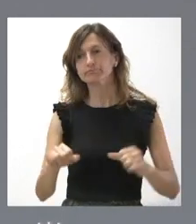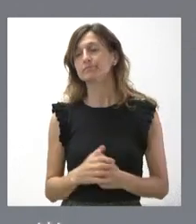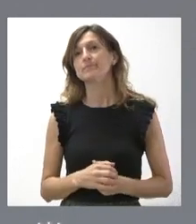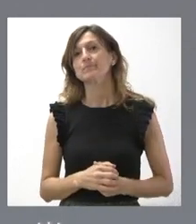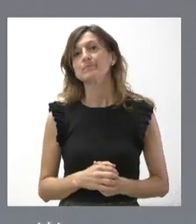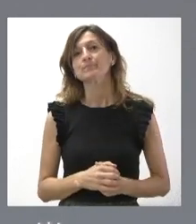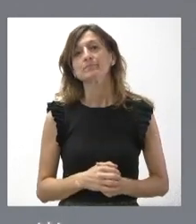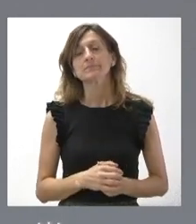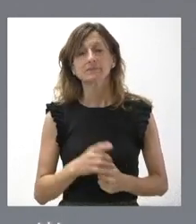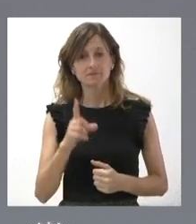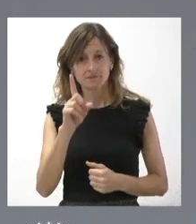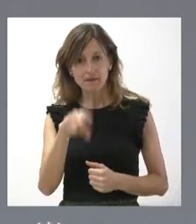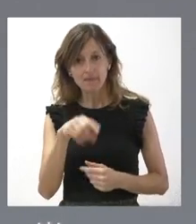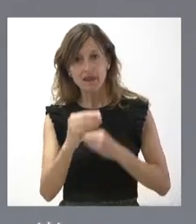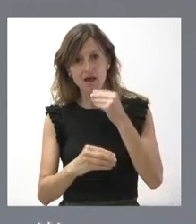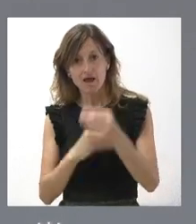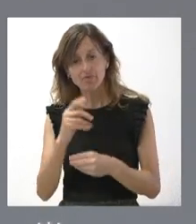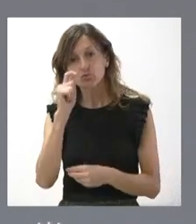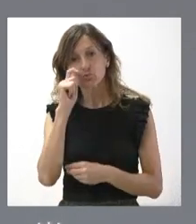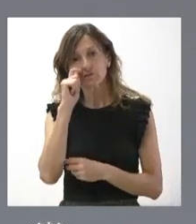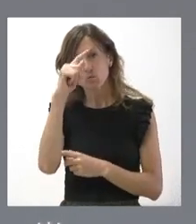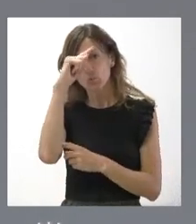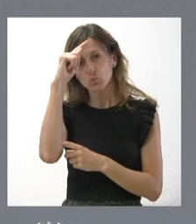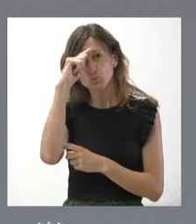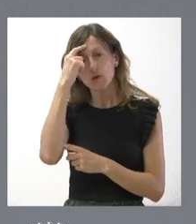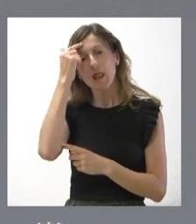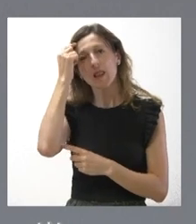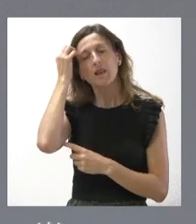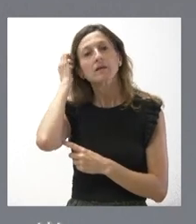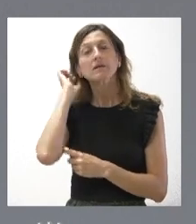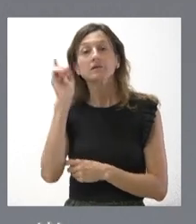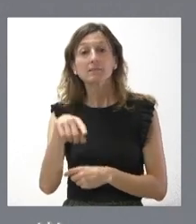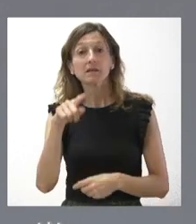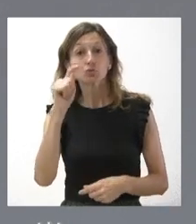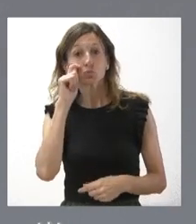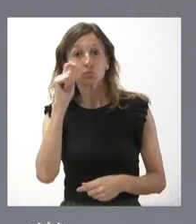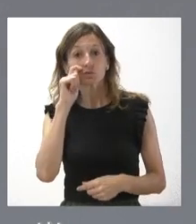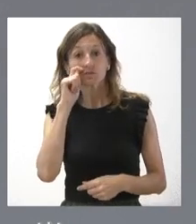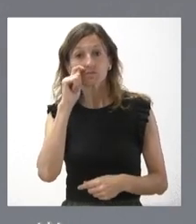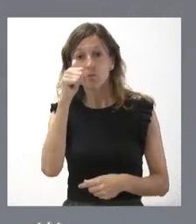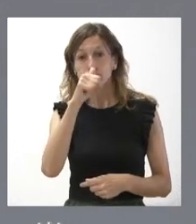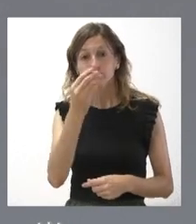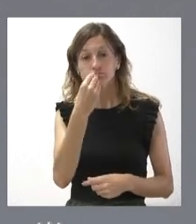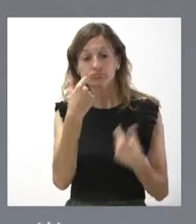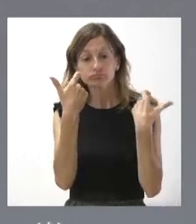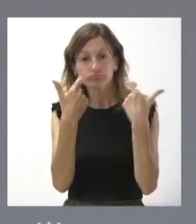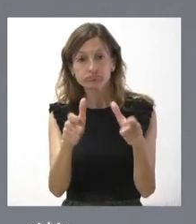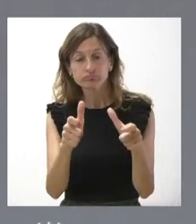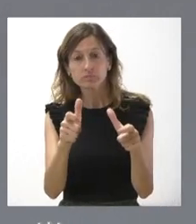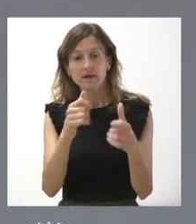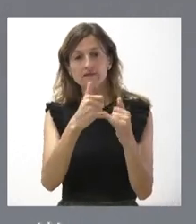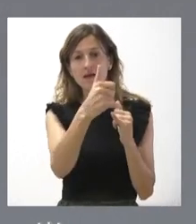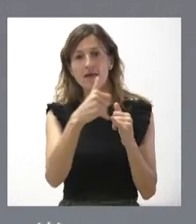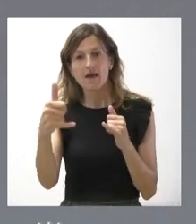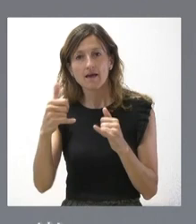Hacemos del turismo cultural y del turismo enogastronómico son el eje